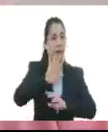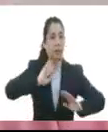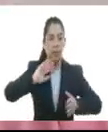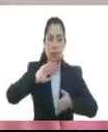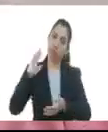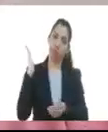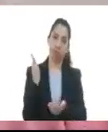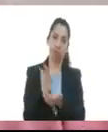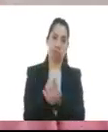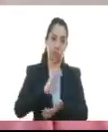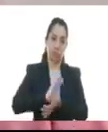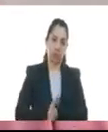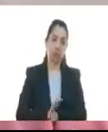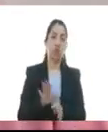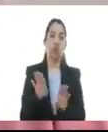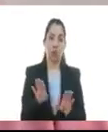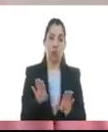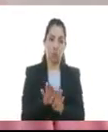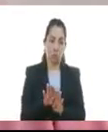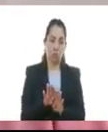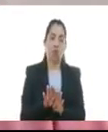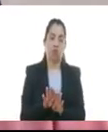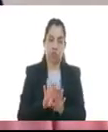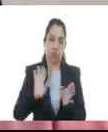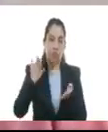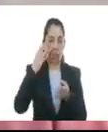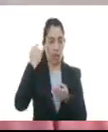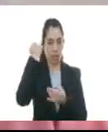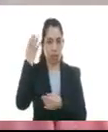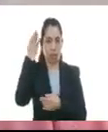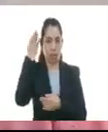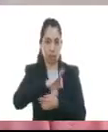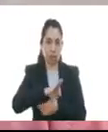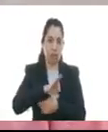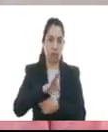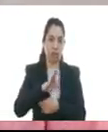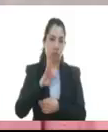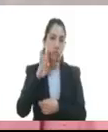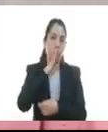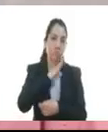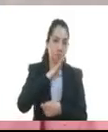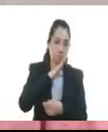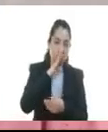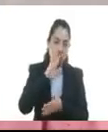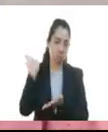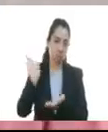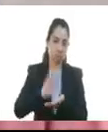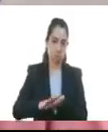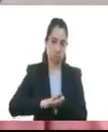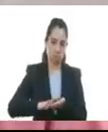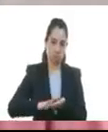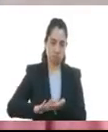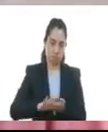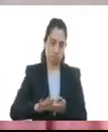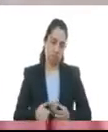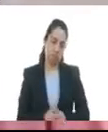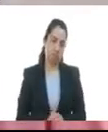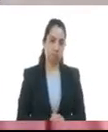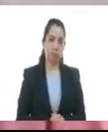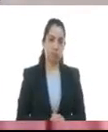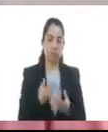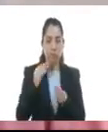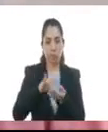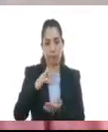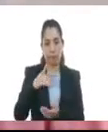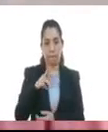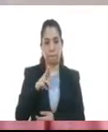los prejuicios. Muchas gracias, Priscila. Muchas gracias. Ahora vamos a escuchar